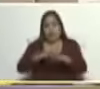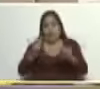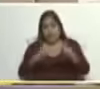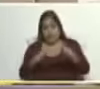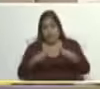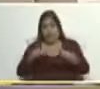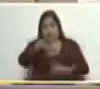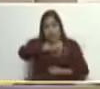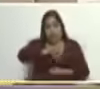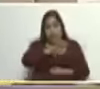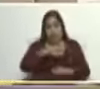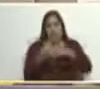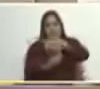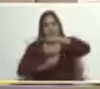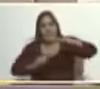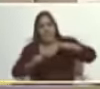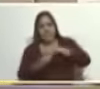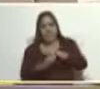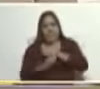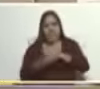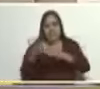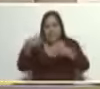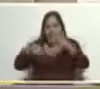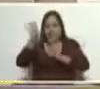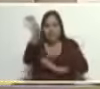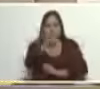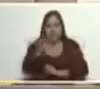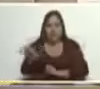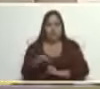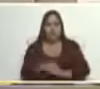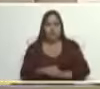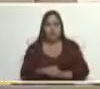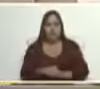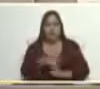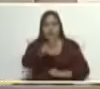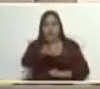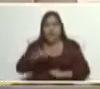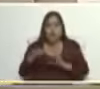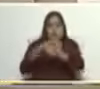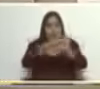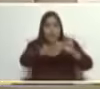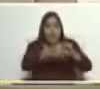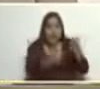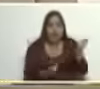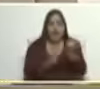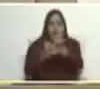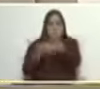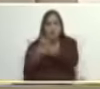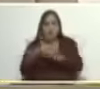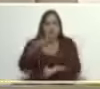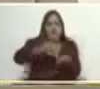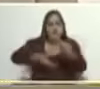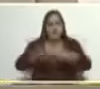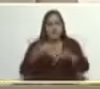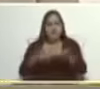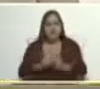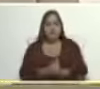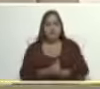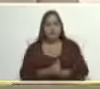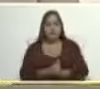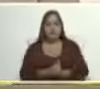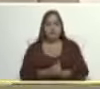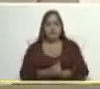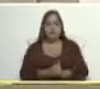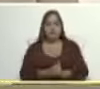Eso es la base de la sociedad. De las naciones, gentes de igual manera, que piensan de igual manera,